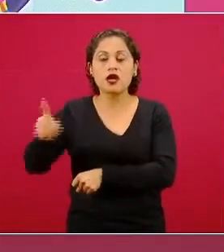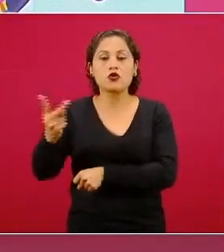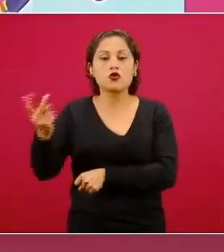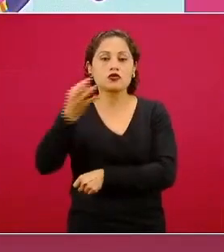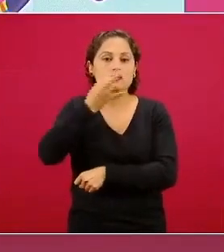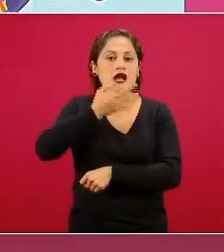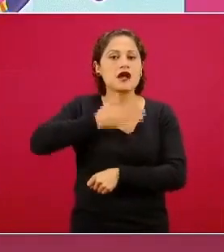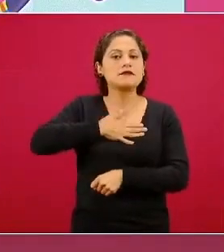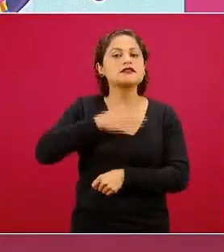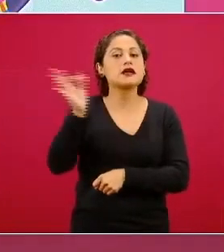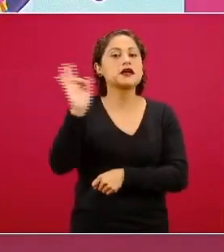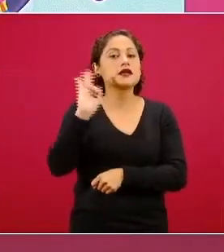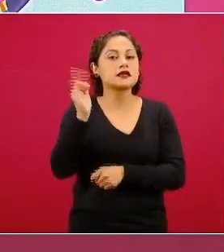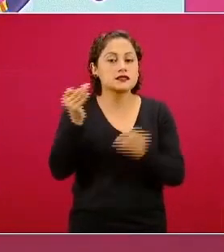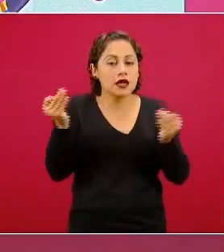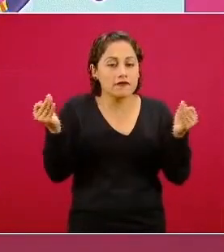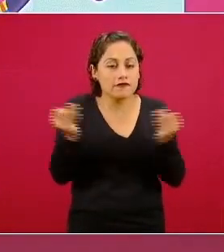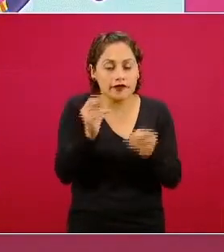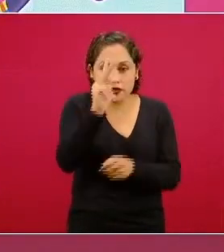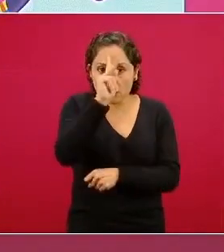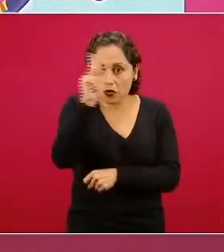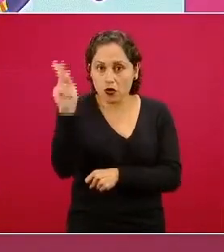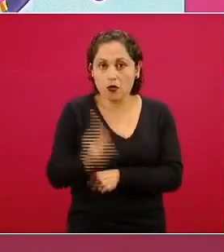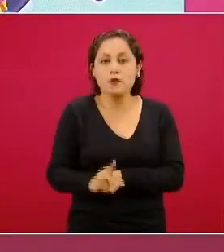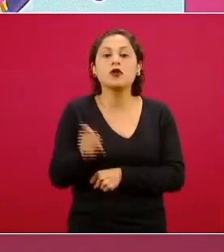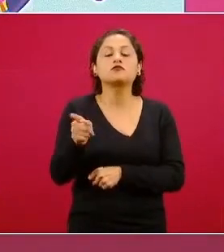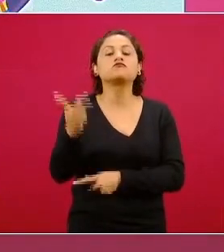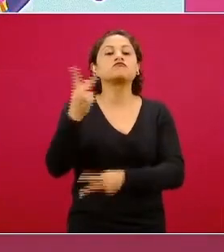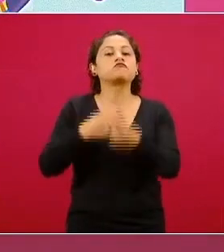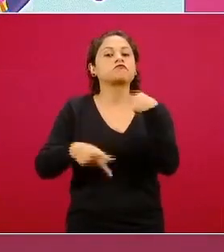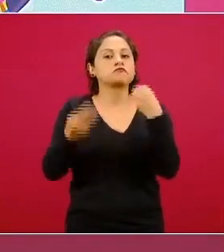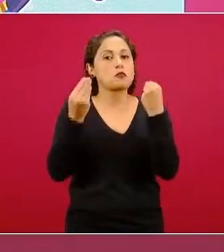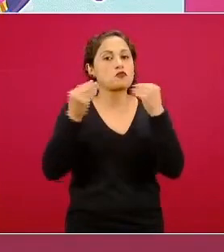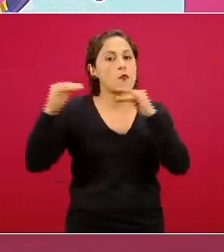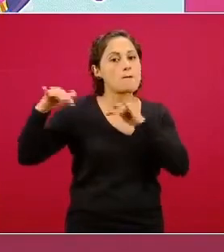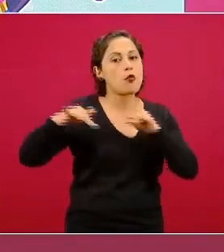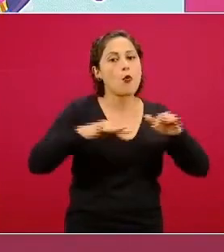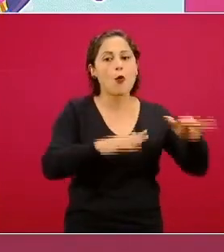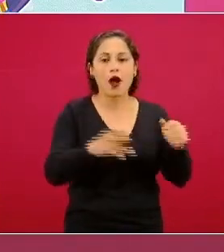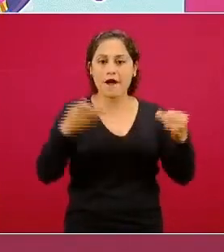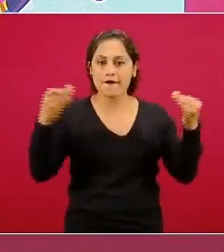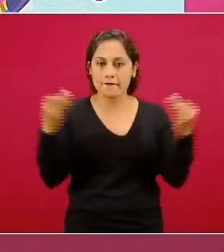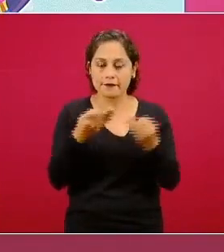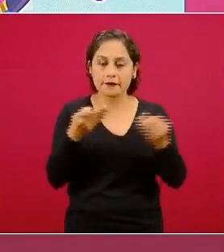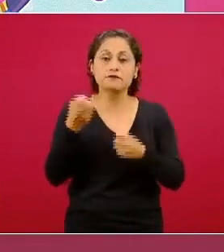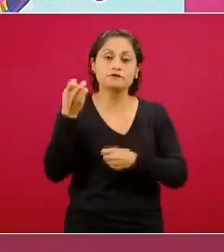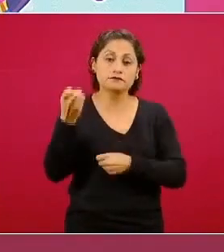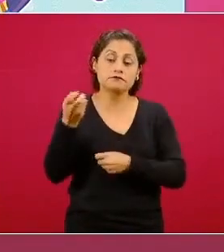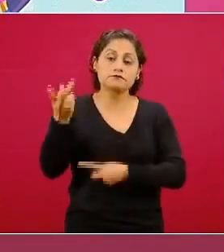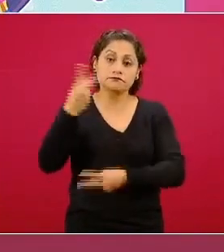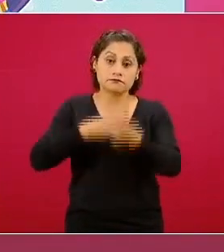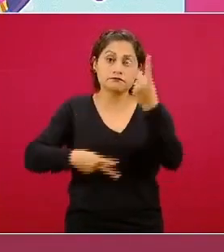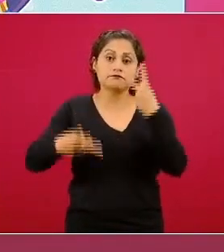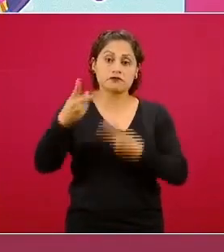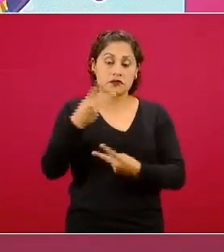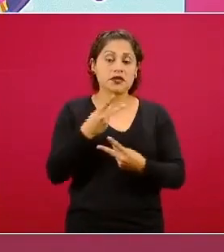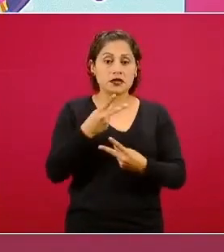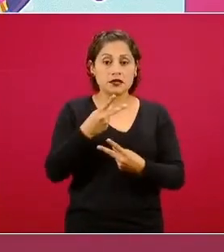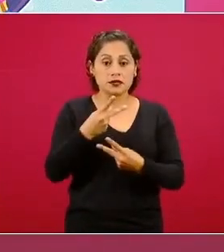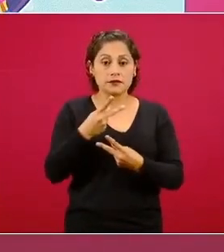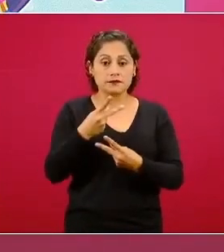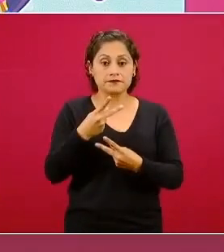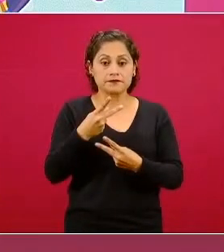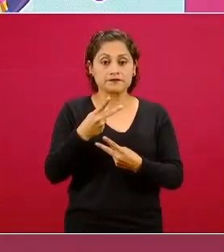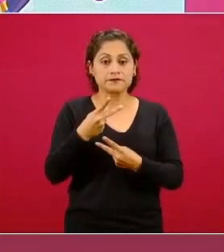con una mayor frecuencia de frentes fríos. El frío puede contribuir por varios mecanismos que alguna vez hemos comentado a